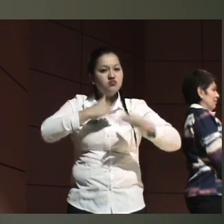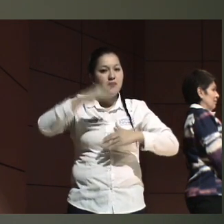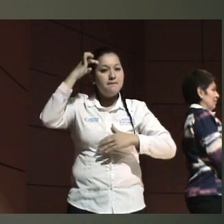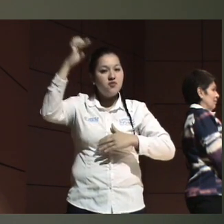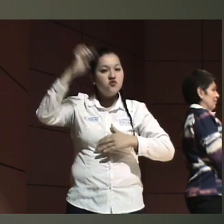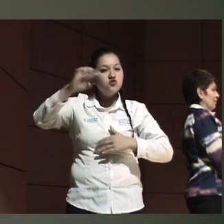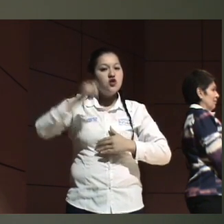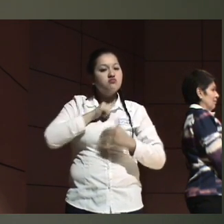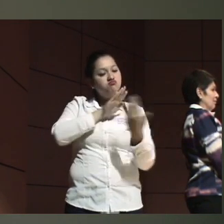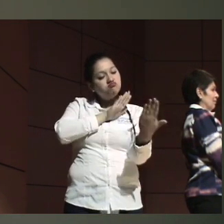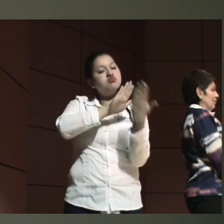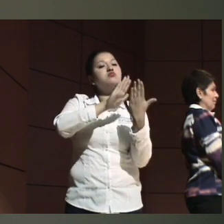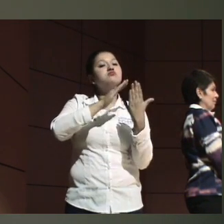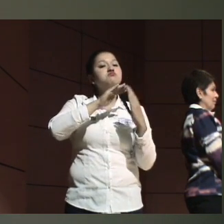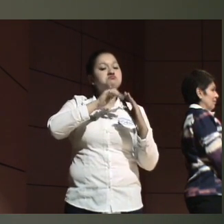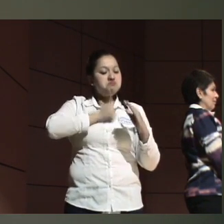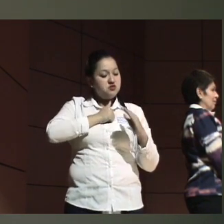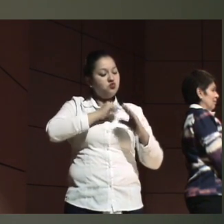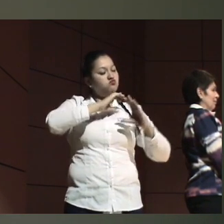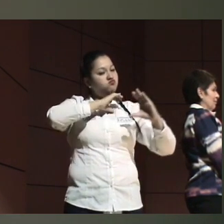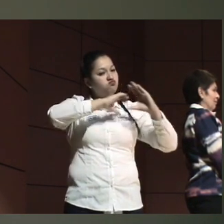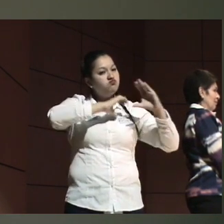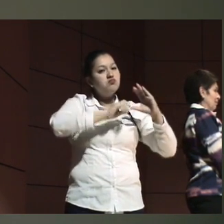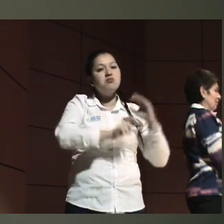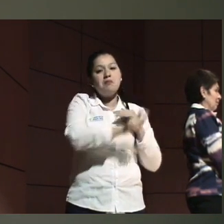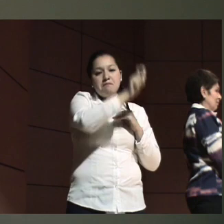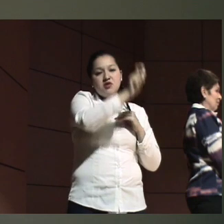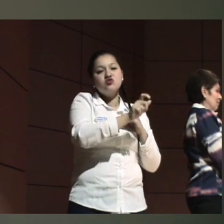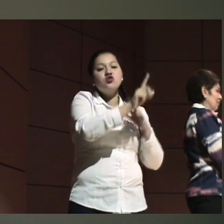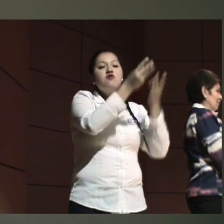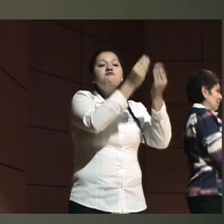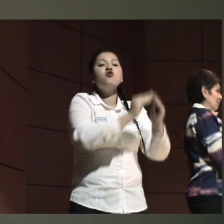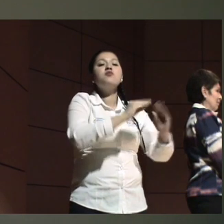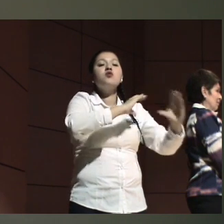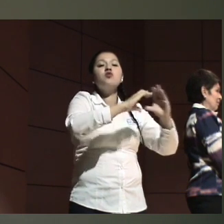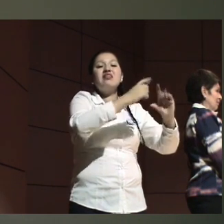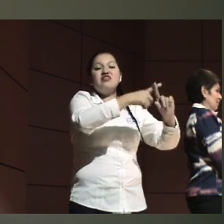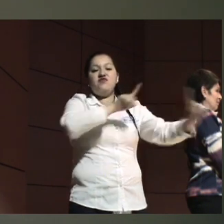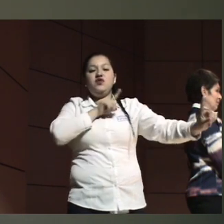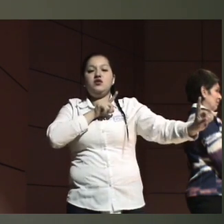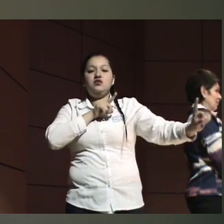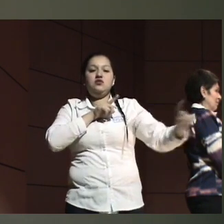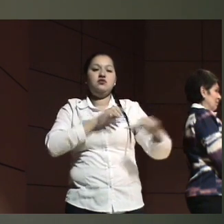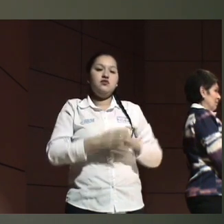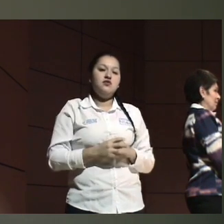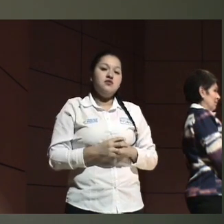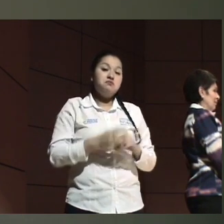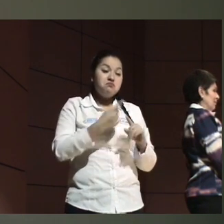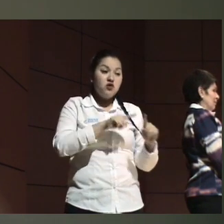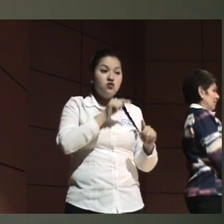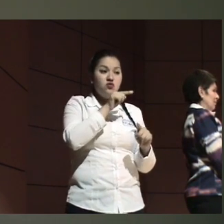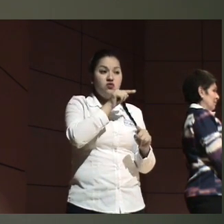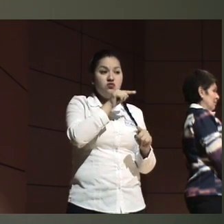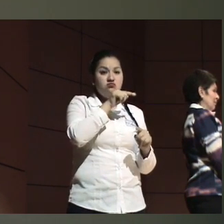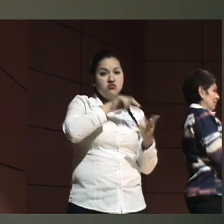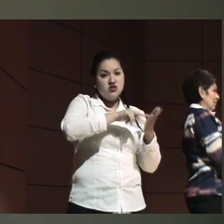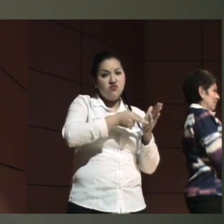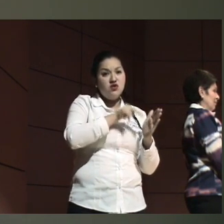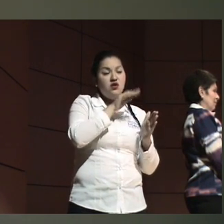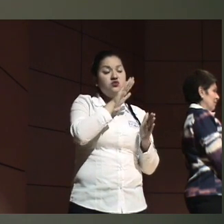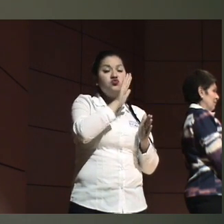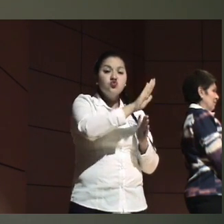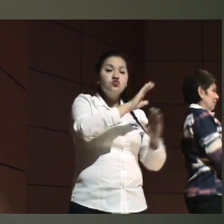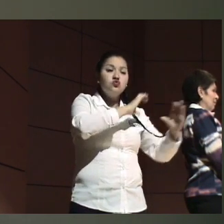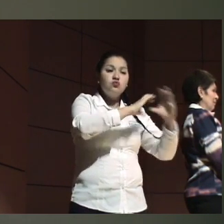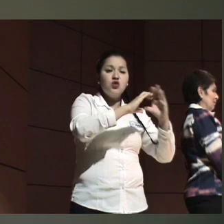acercarnos a otras personas que tienen otras formas de comunicarse distinta pero no por ello menos válida que la el